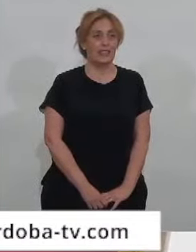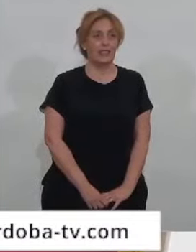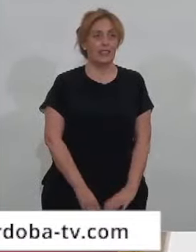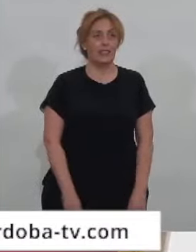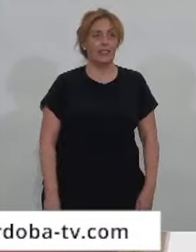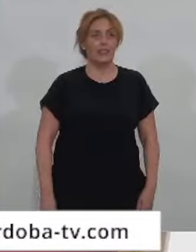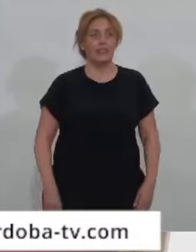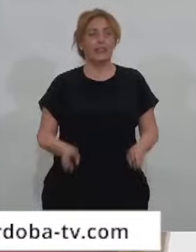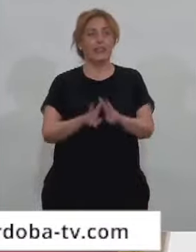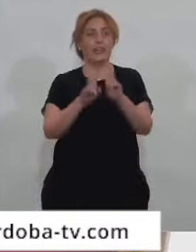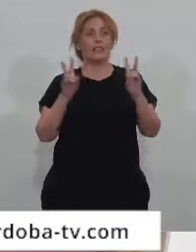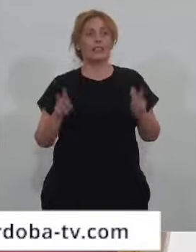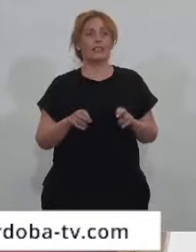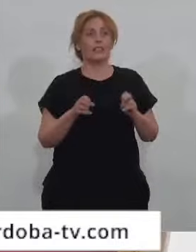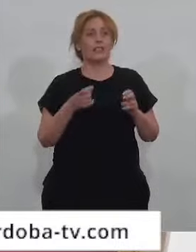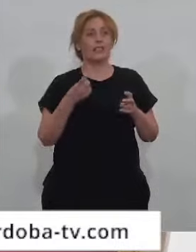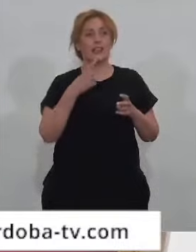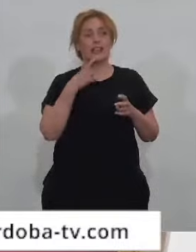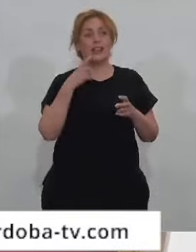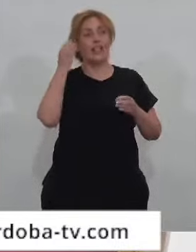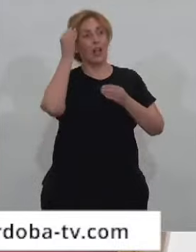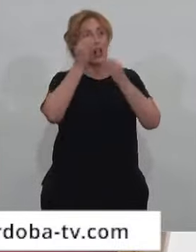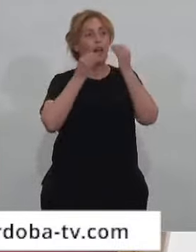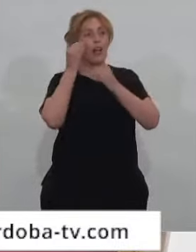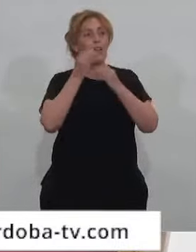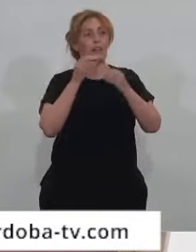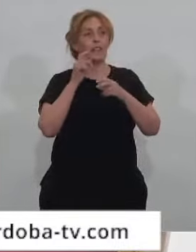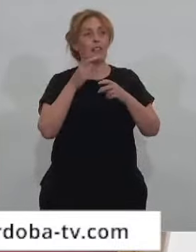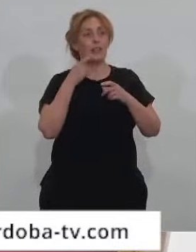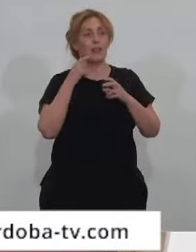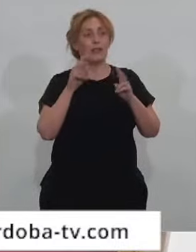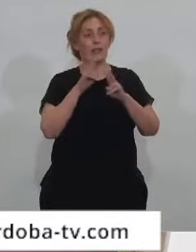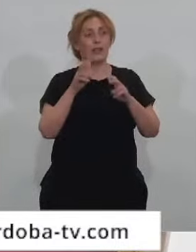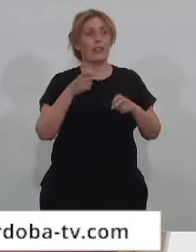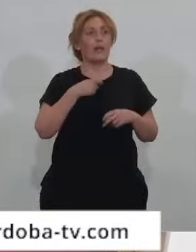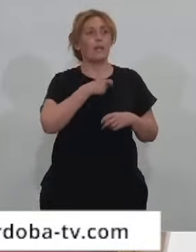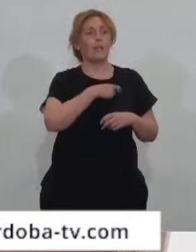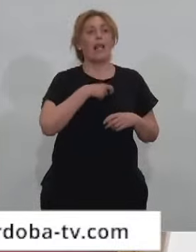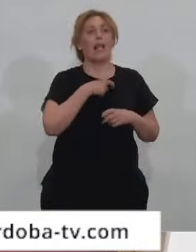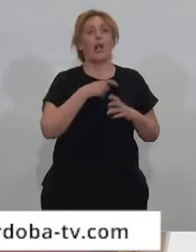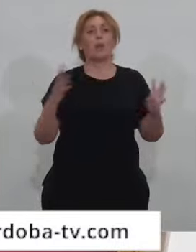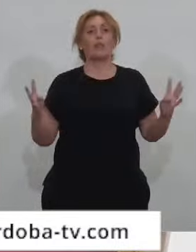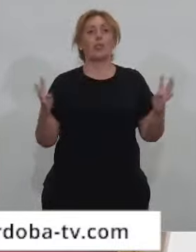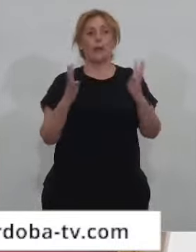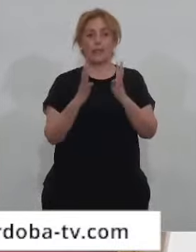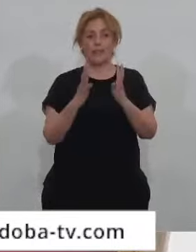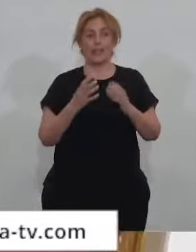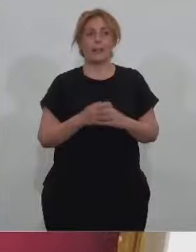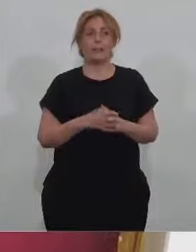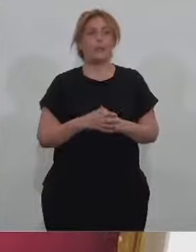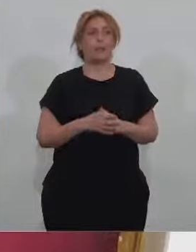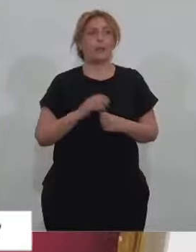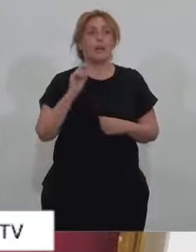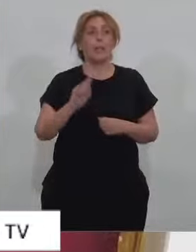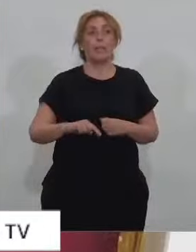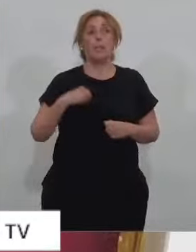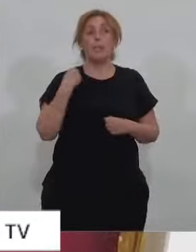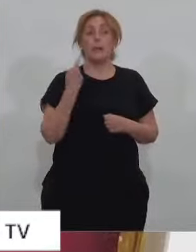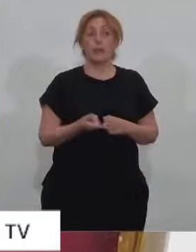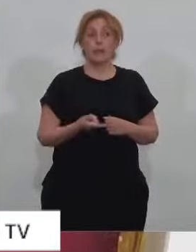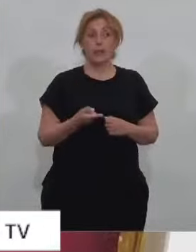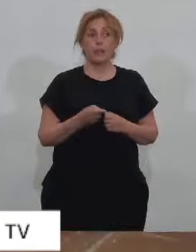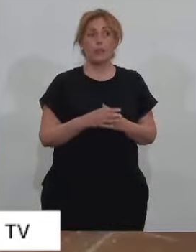arreglo a lo que es la comisión paritaria, ¿vale? En primer lugar, le digo que efectivamente la comisión paritaria